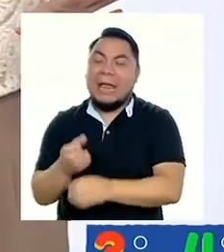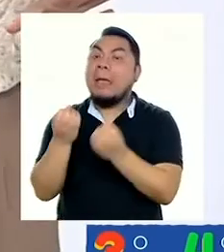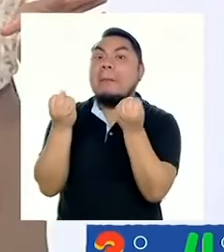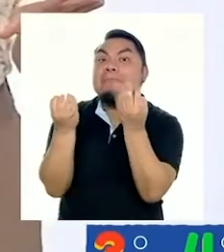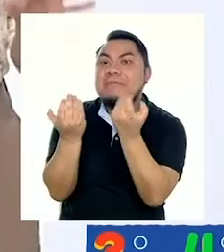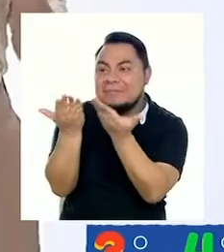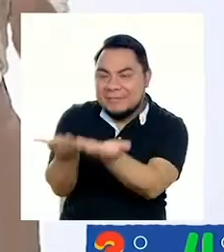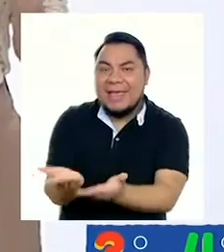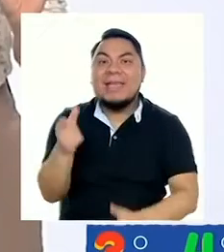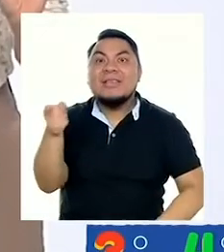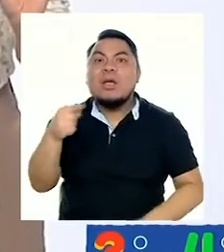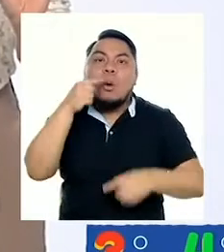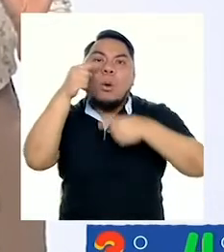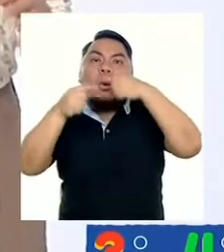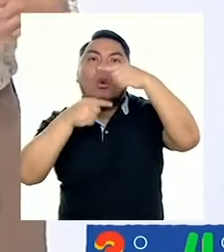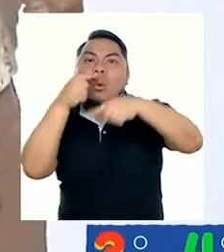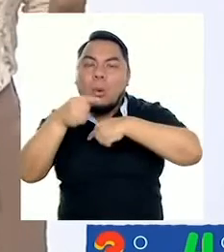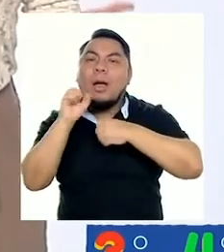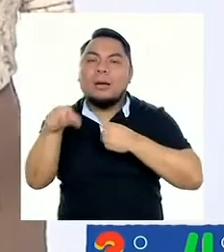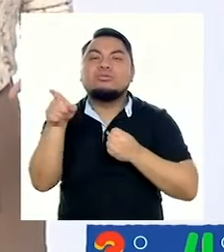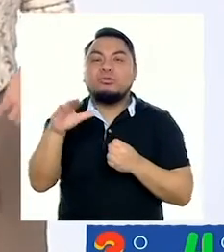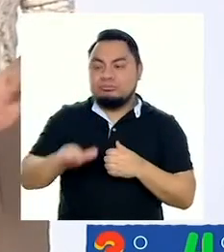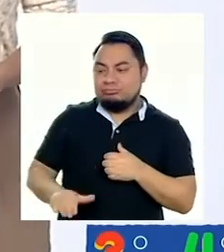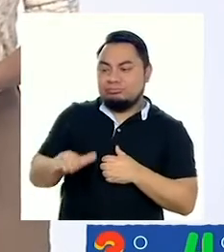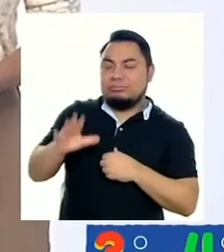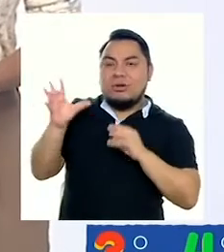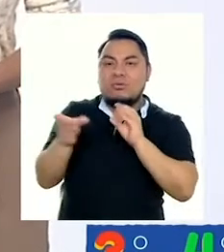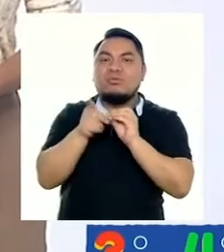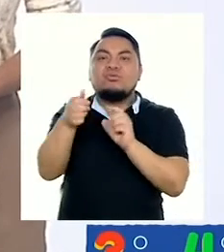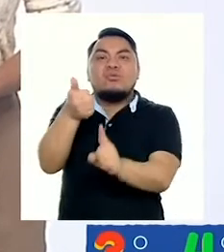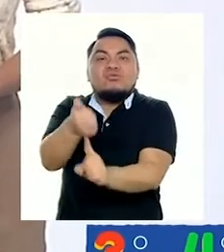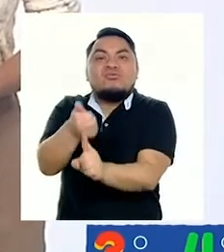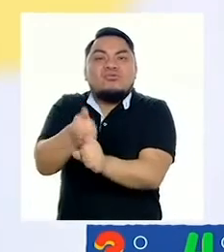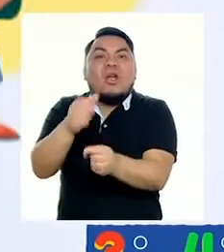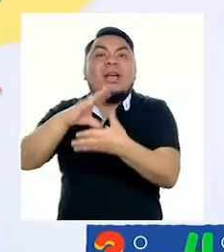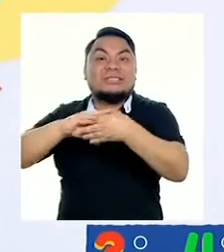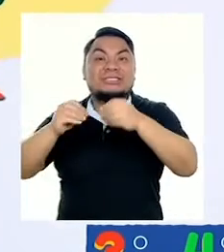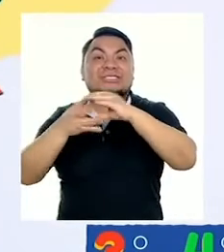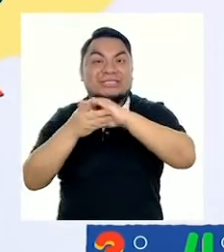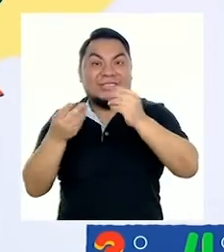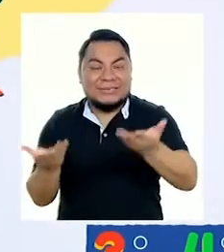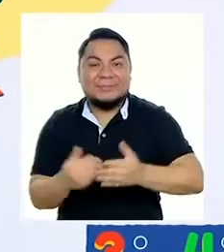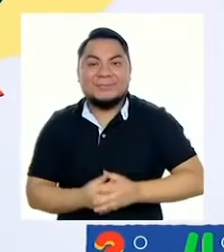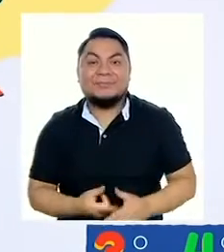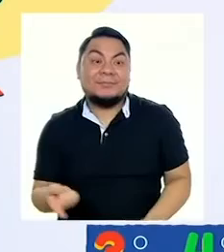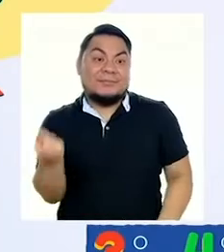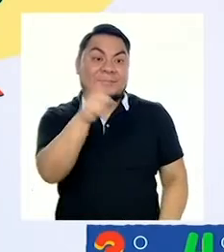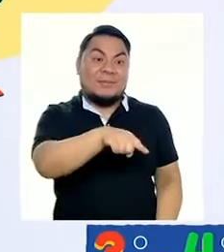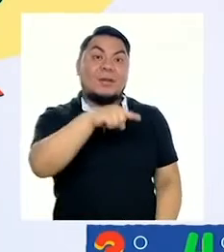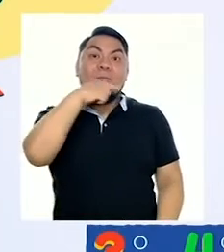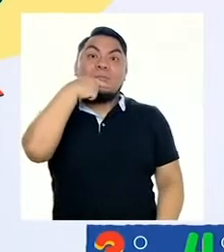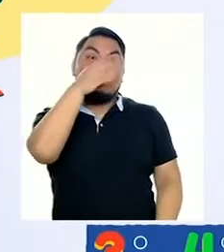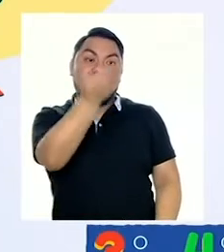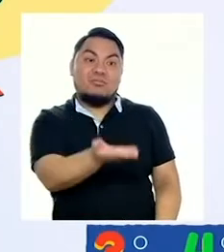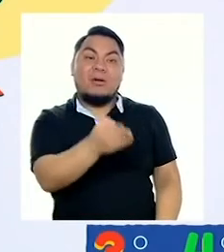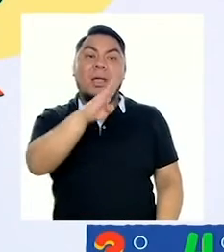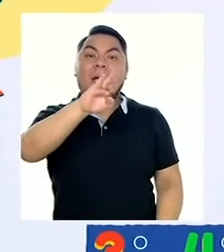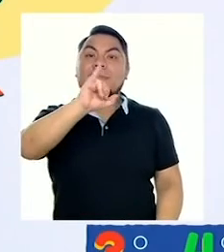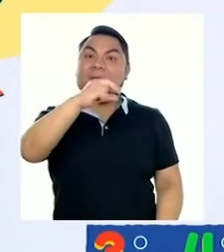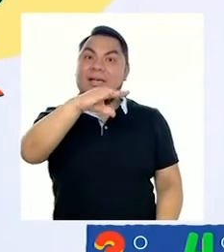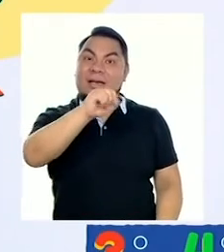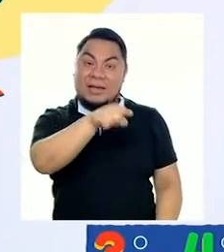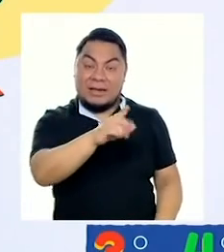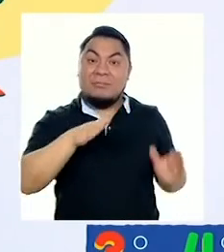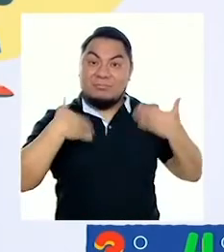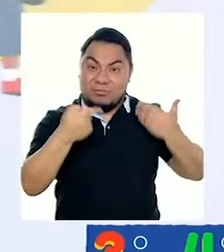Has identificado de manera correcta los datos para agregar a tu autobiografía. ¿Y Bianca? ¿Será que ella también